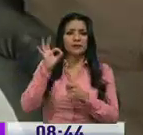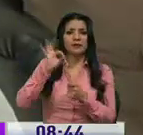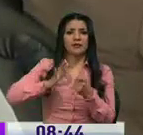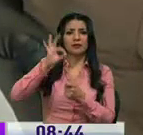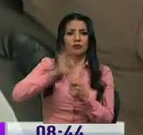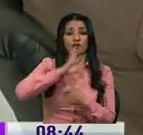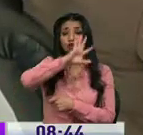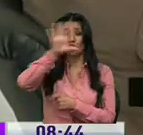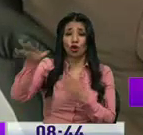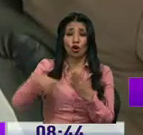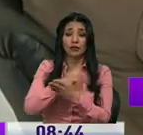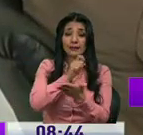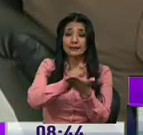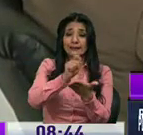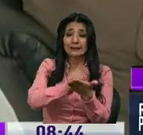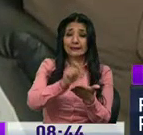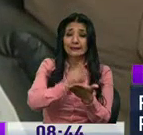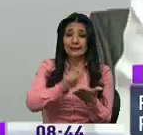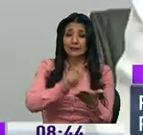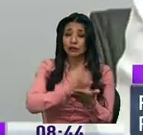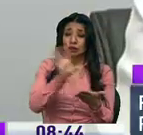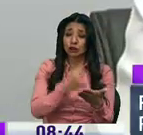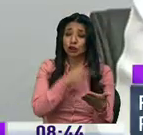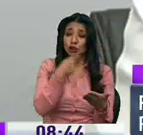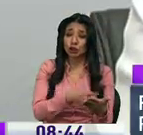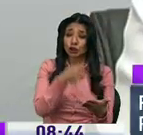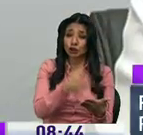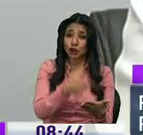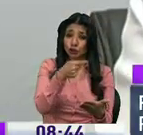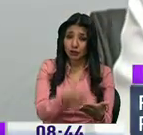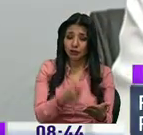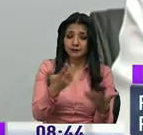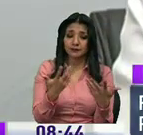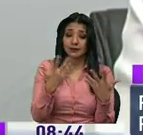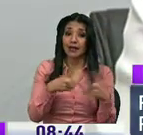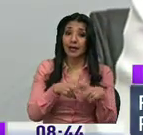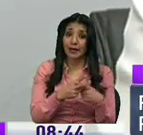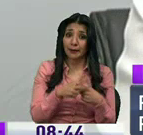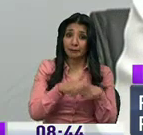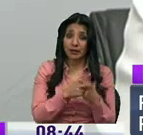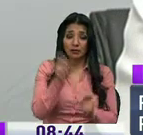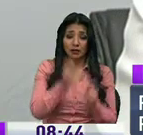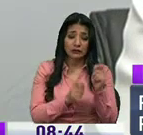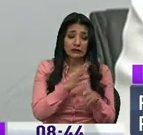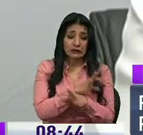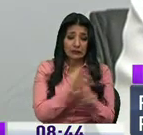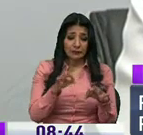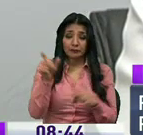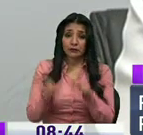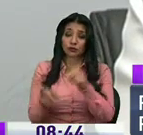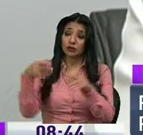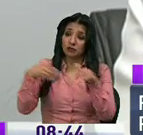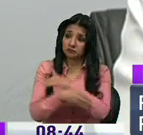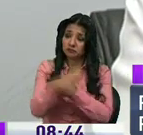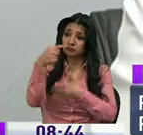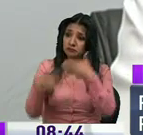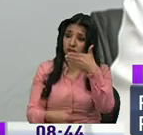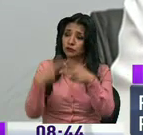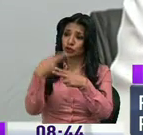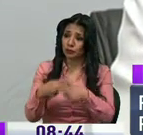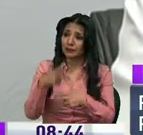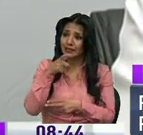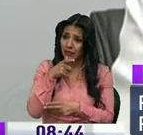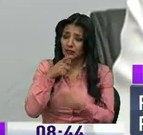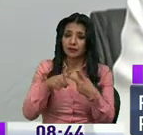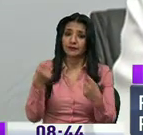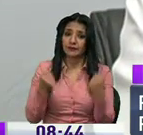Todo debe ser anotado en una bitácora. La desinfección de herramientas, que lleven un registro de todas las personas que ingresan y también de